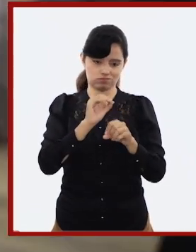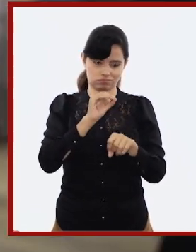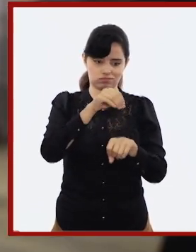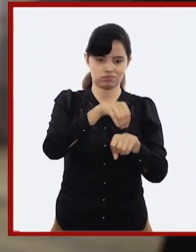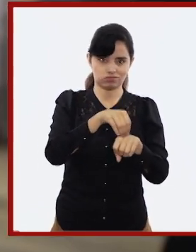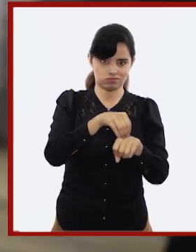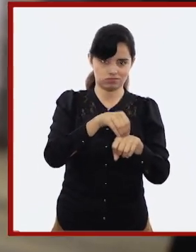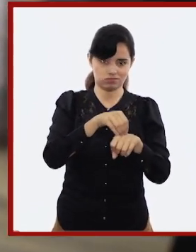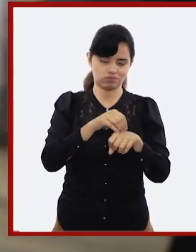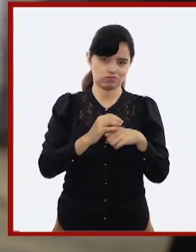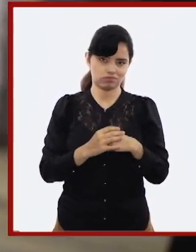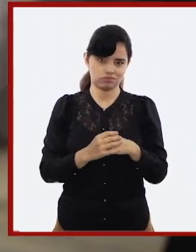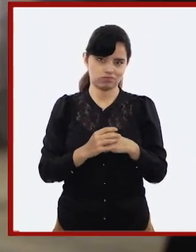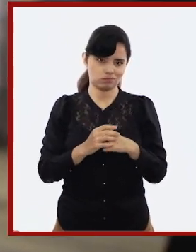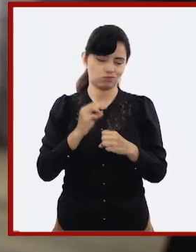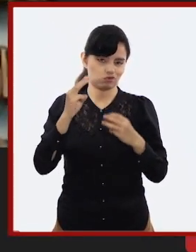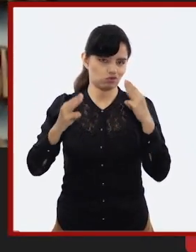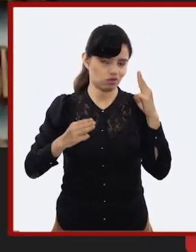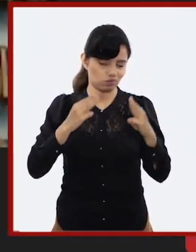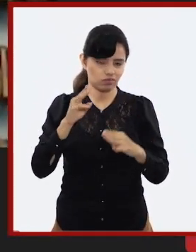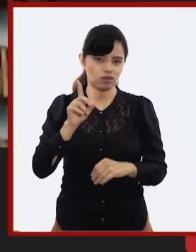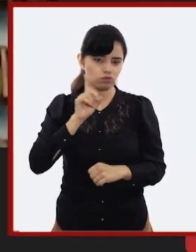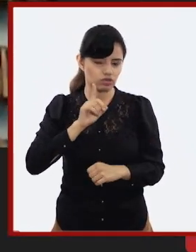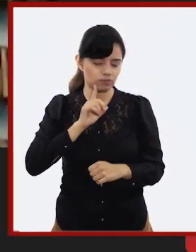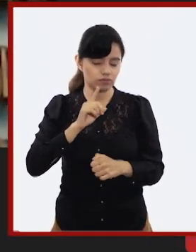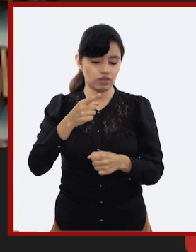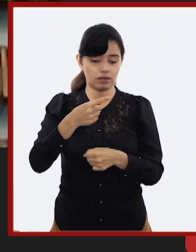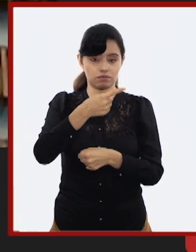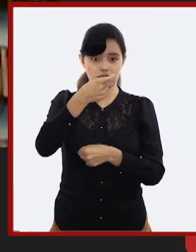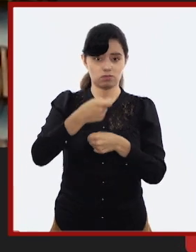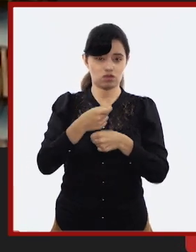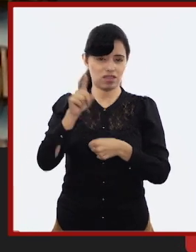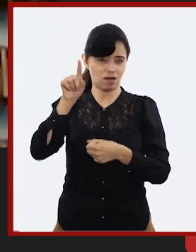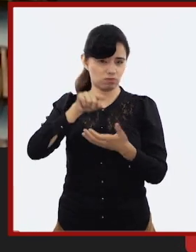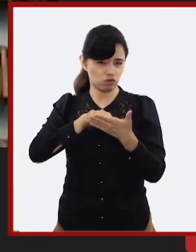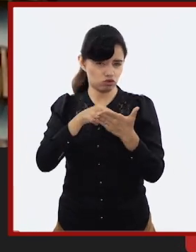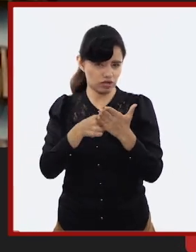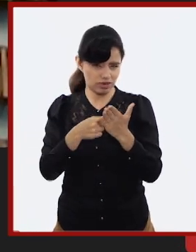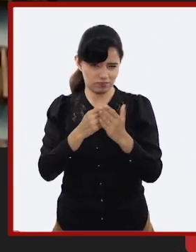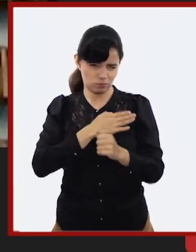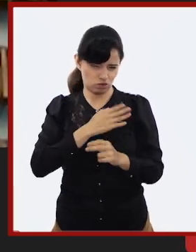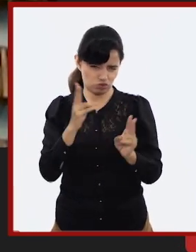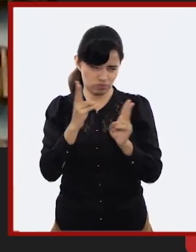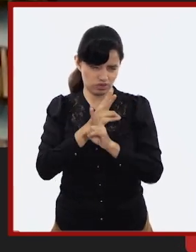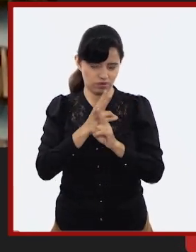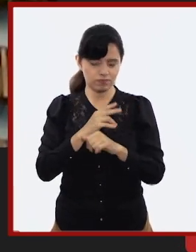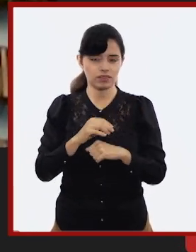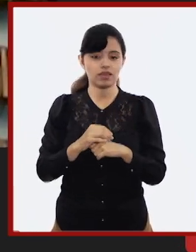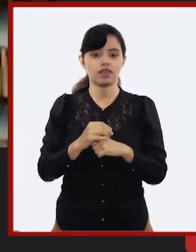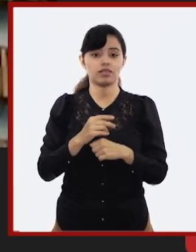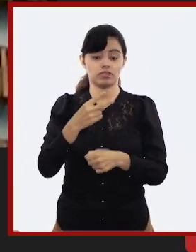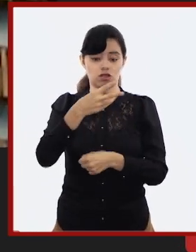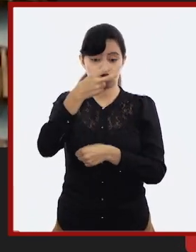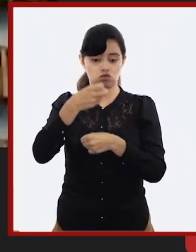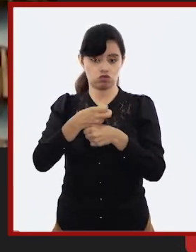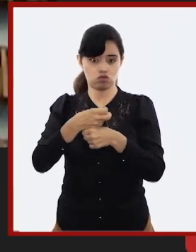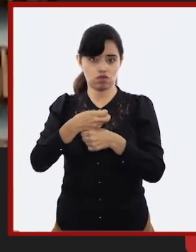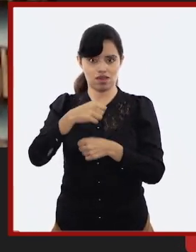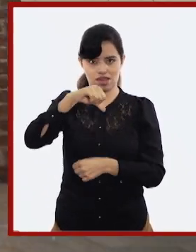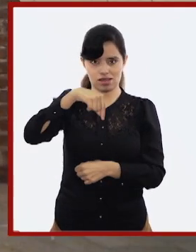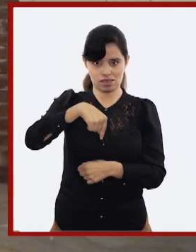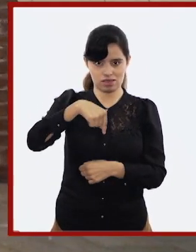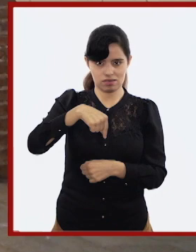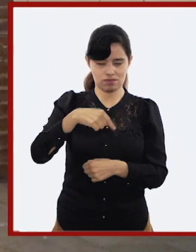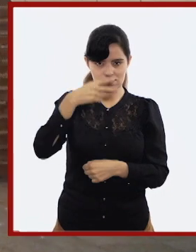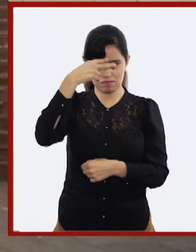Latina. El primero se hace en Buenos Aires y el segundo surge aquí, en